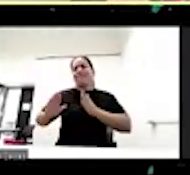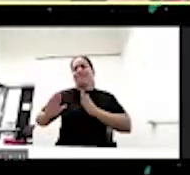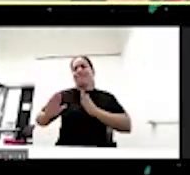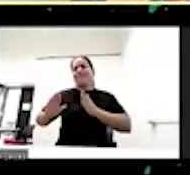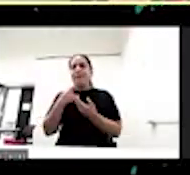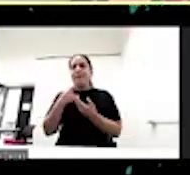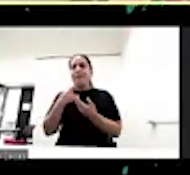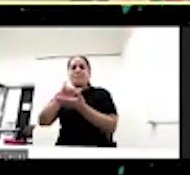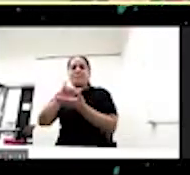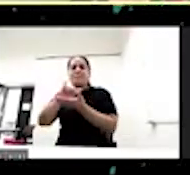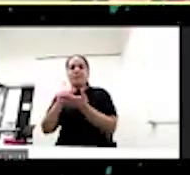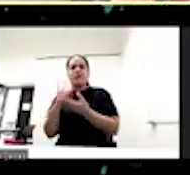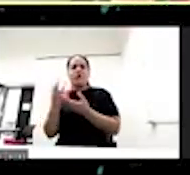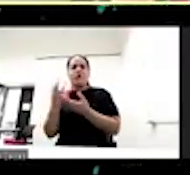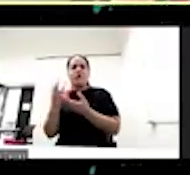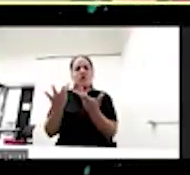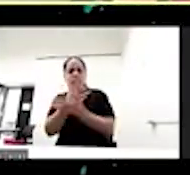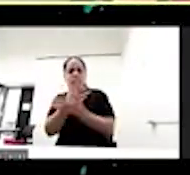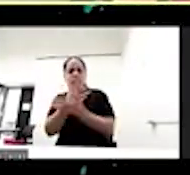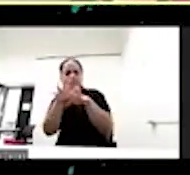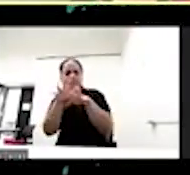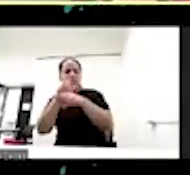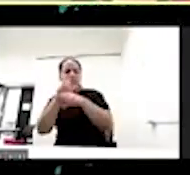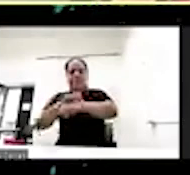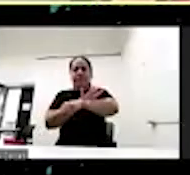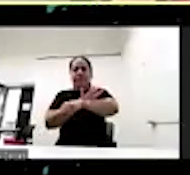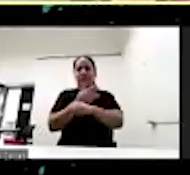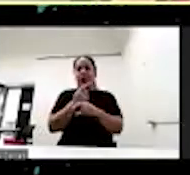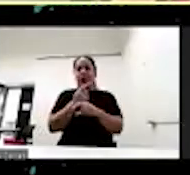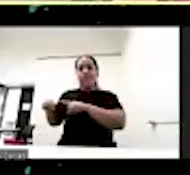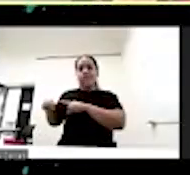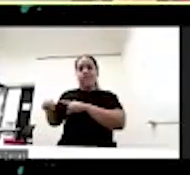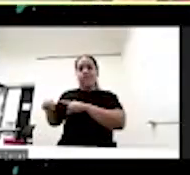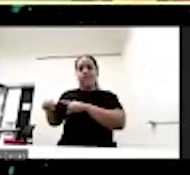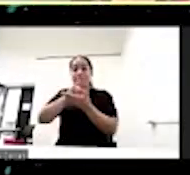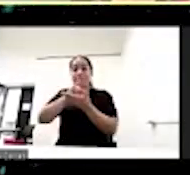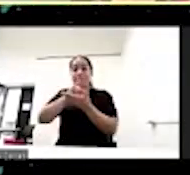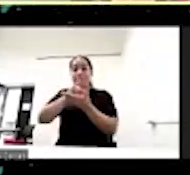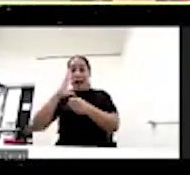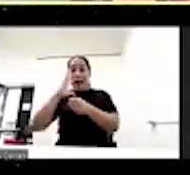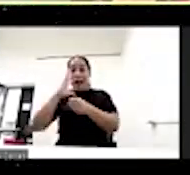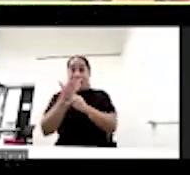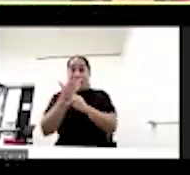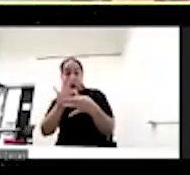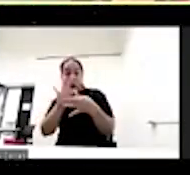afectos, porque el arte produce afinidades o rechazos.